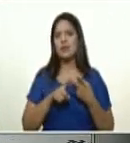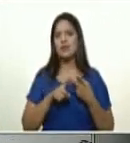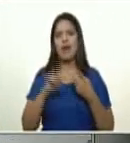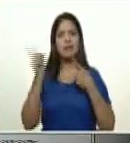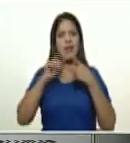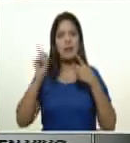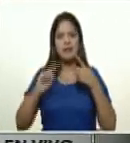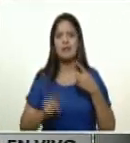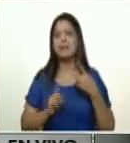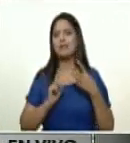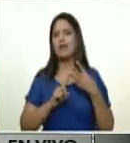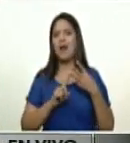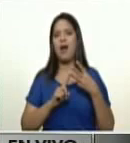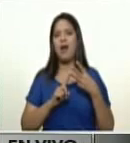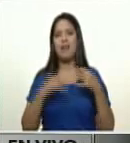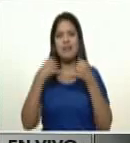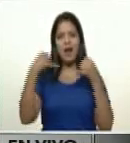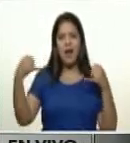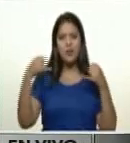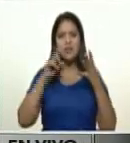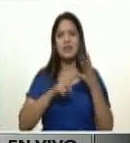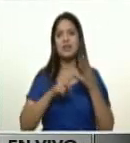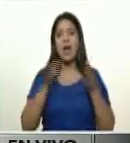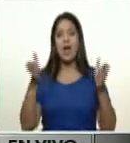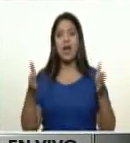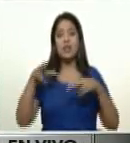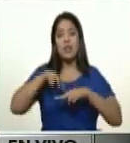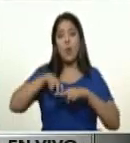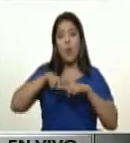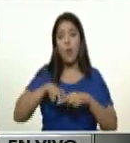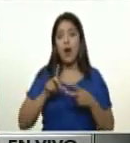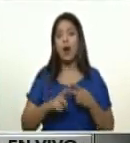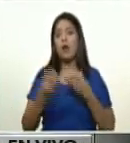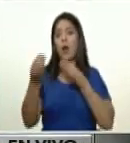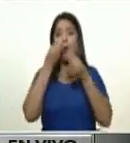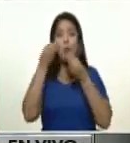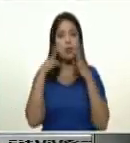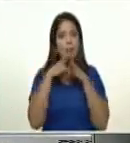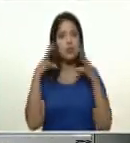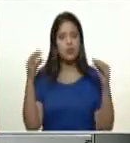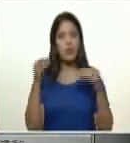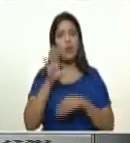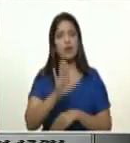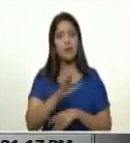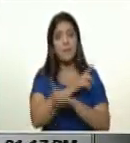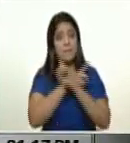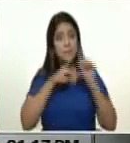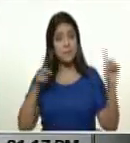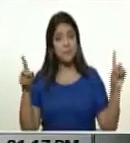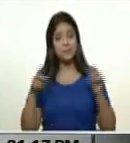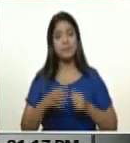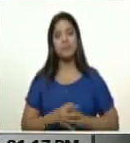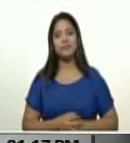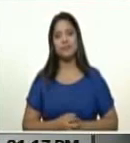electricidad, de cabillas, de muebles, de alimentos, ¿verdad? Así es. Pero además ha dicho algo